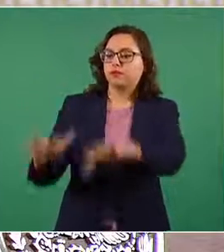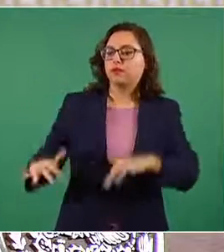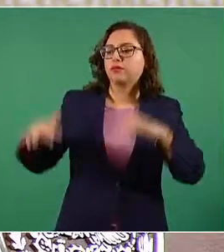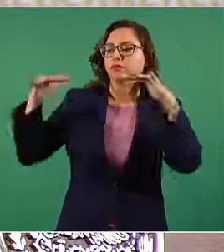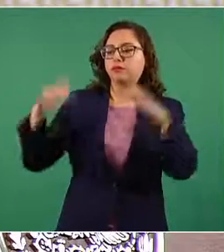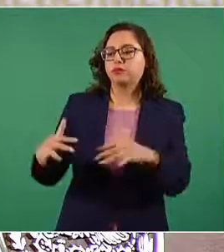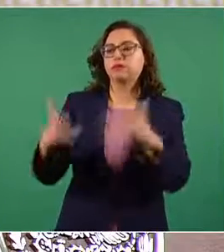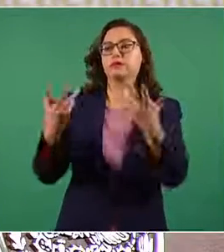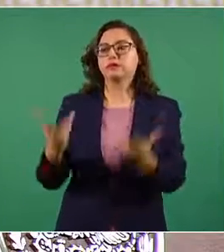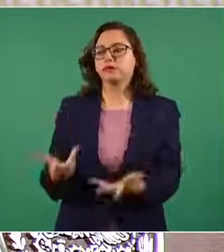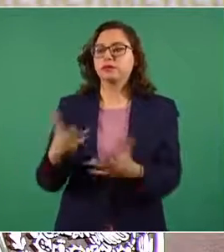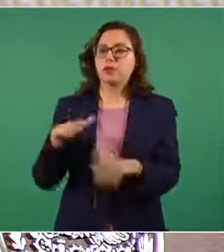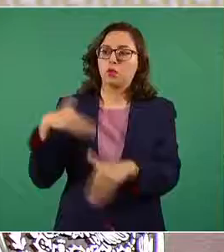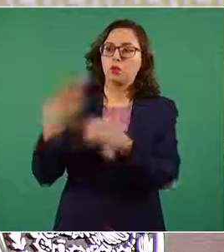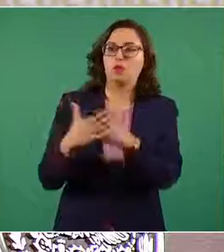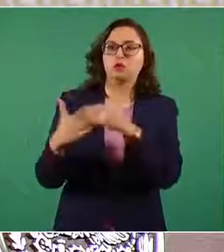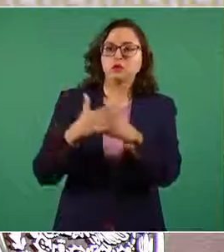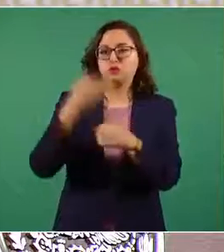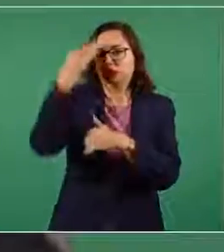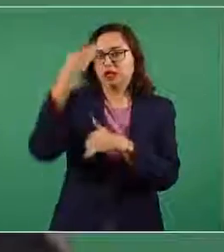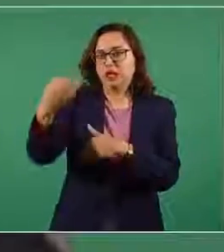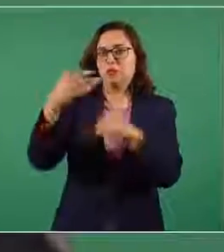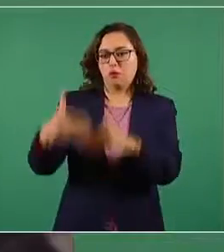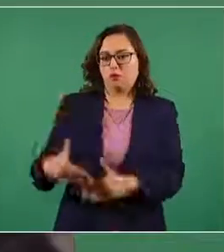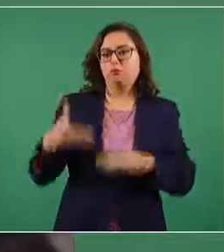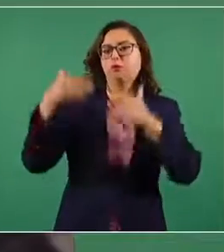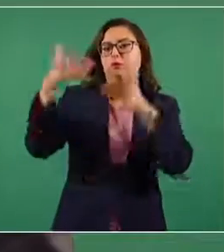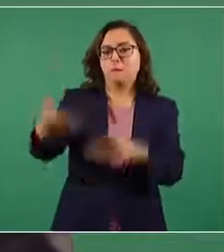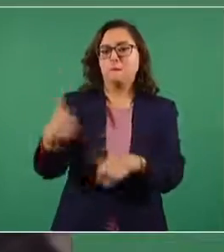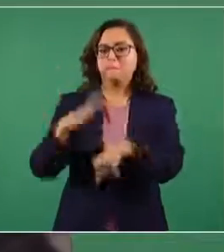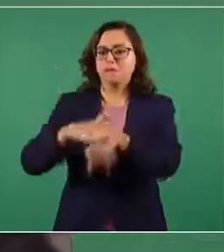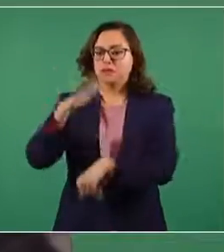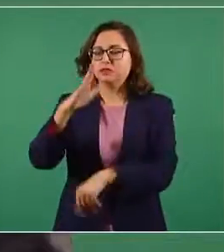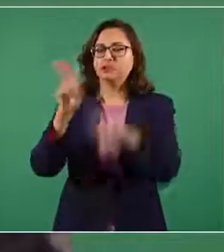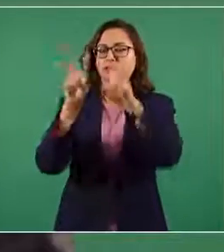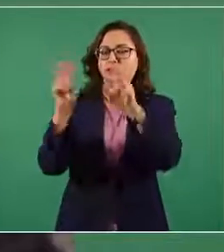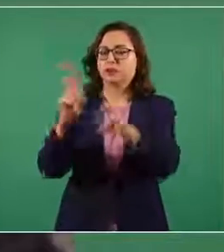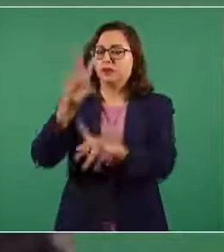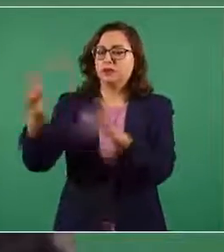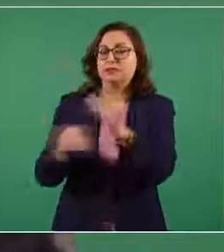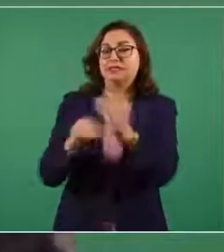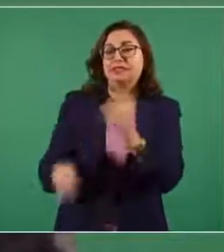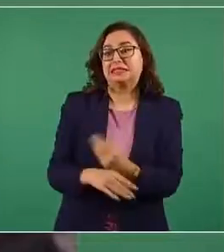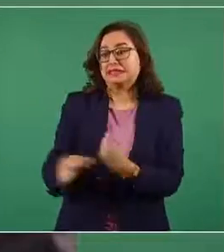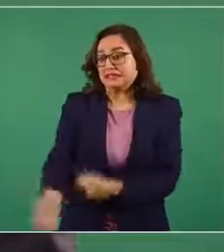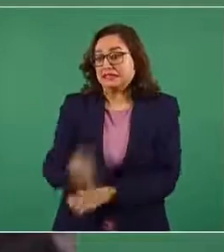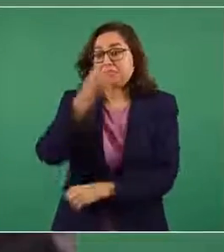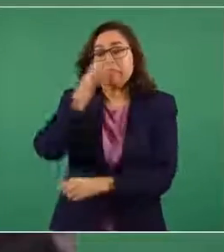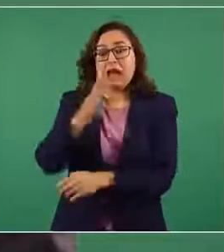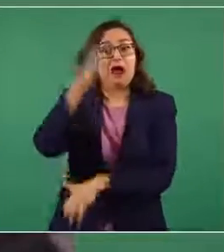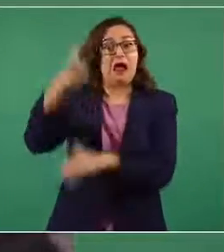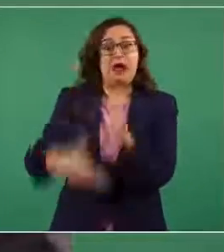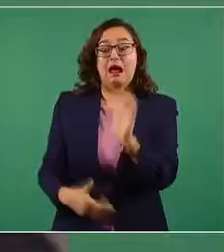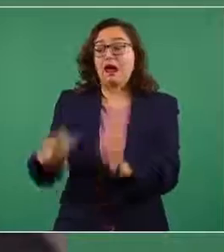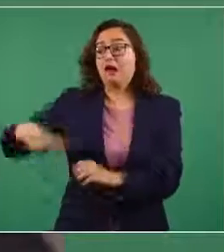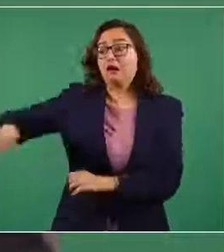resulta de que no incluyen tampoco la aprobación o